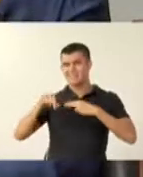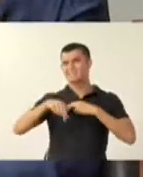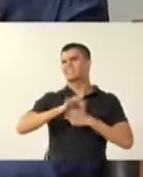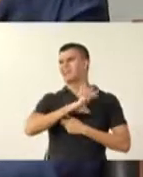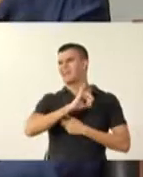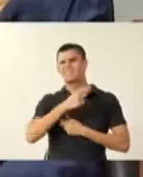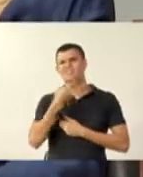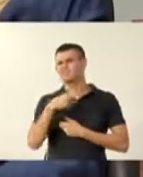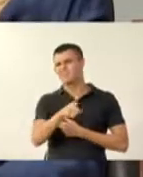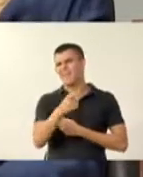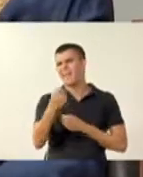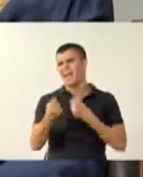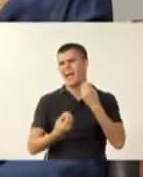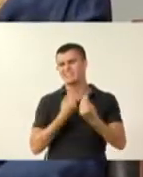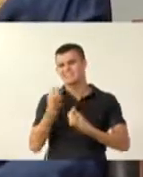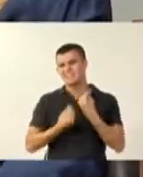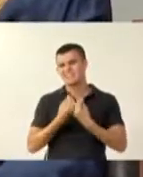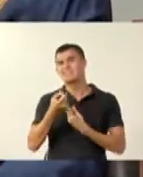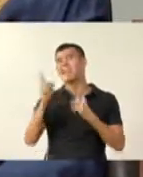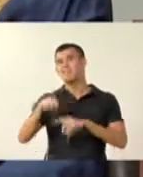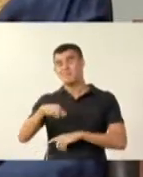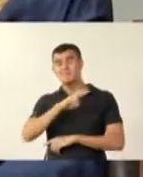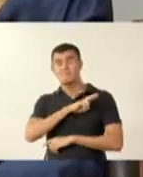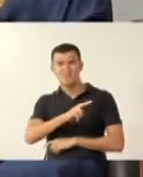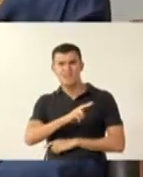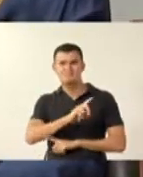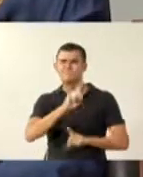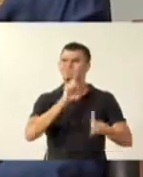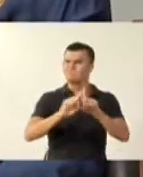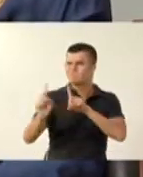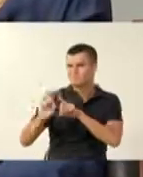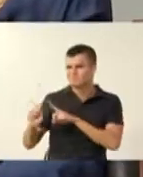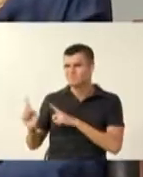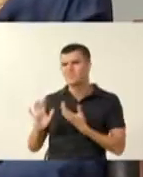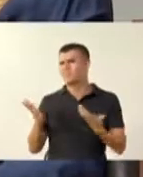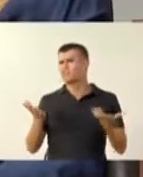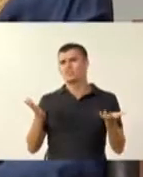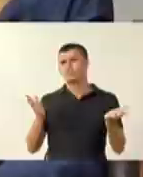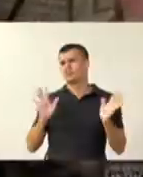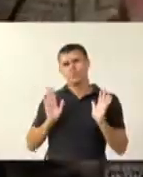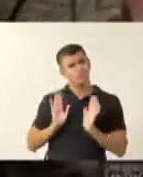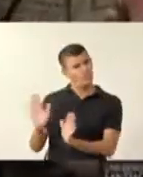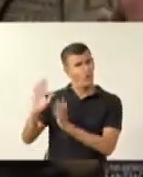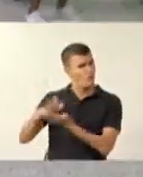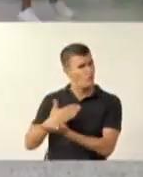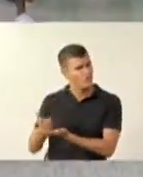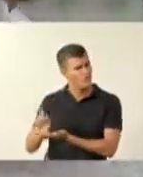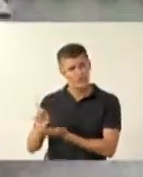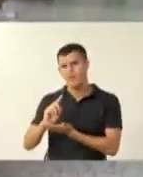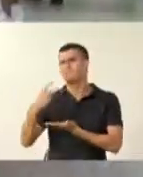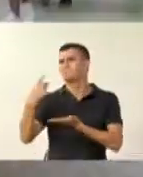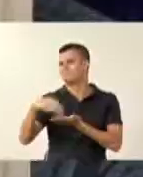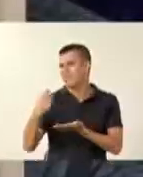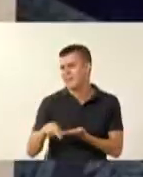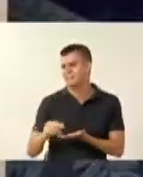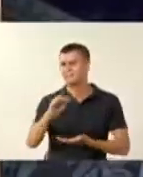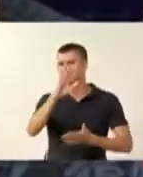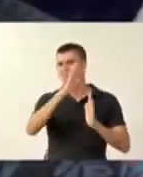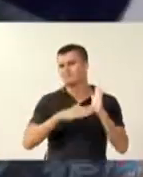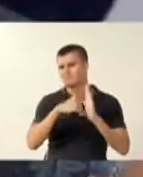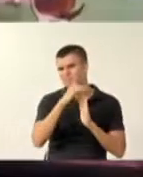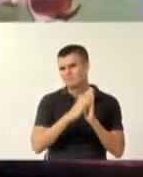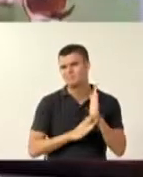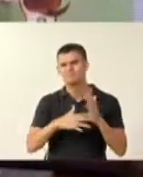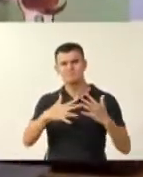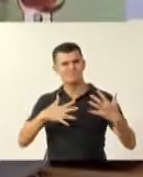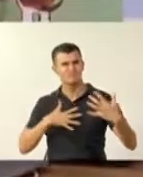de todo lo que produce Cali y el Valle del Cauca en diferentes expresiones, no solamente en la música y en la danza, también en las artes plásticas,